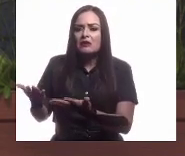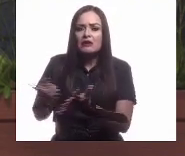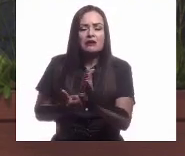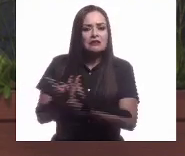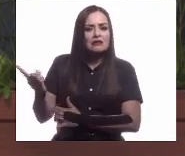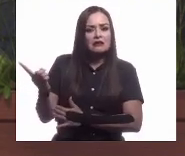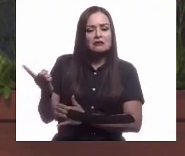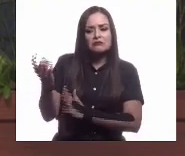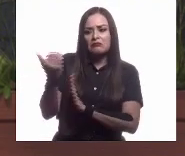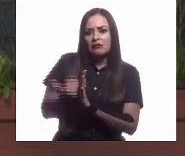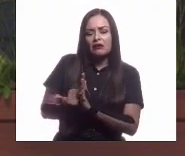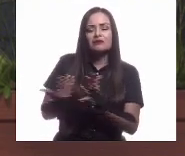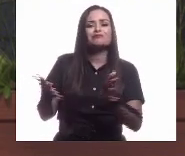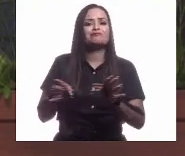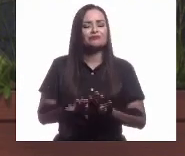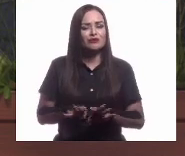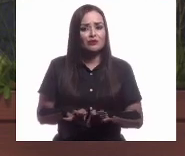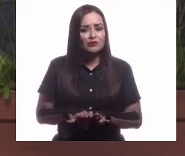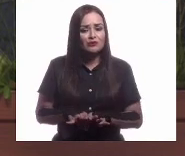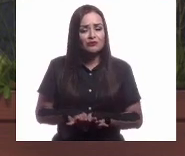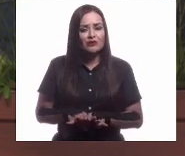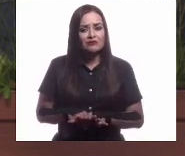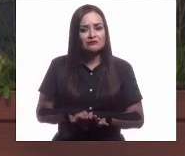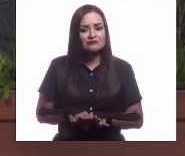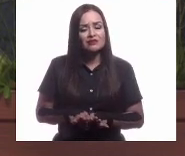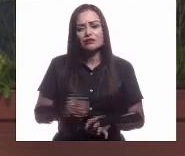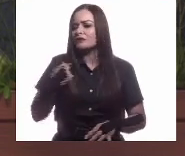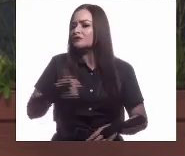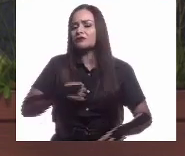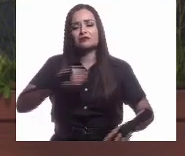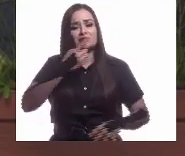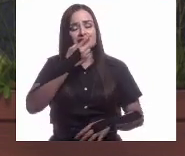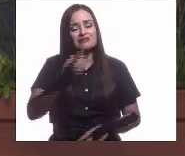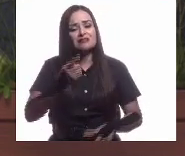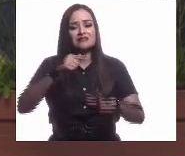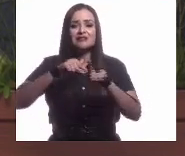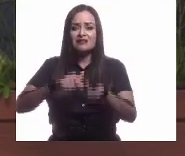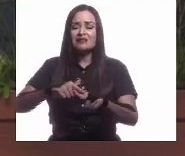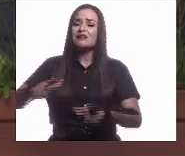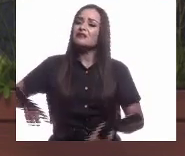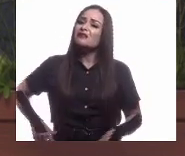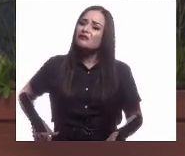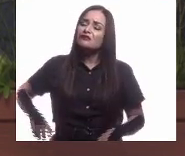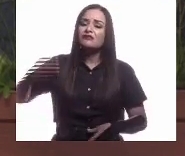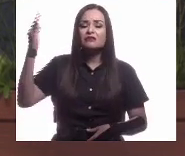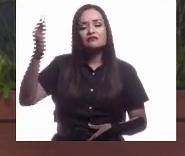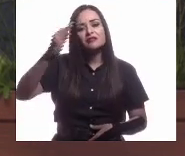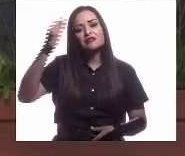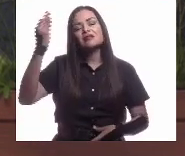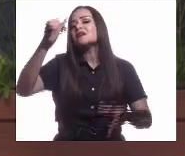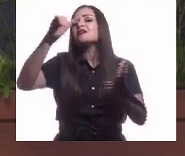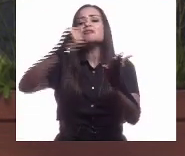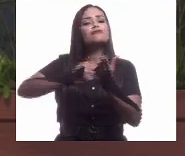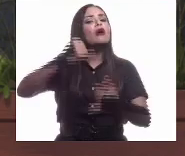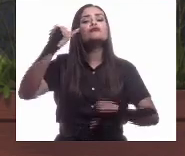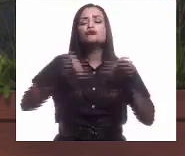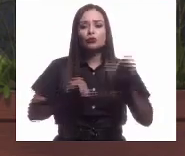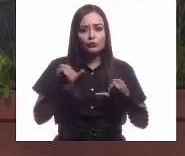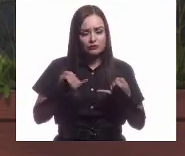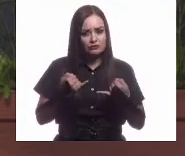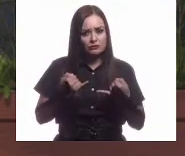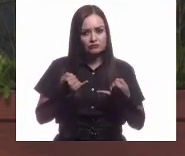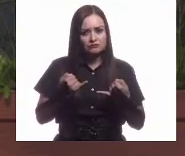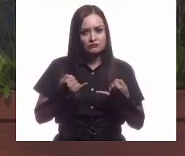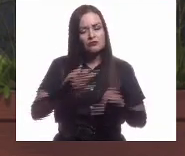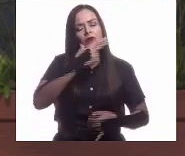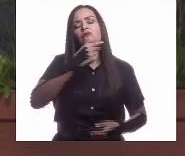del federalismo fiscal. Demandaremos e insistiremos que el gobierno federal dé el trato presupuestal justo que merecemos